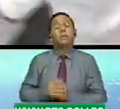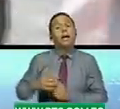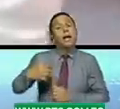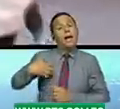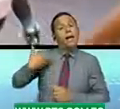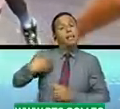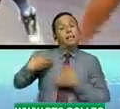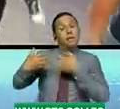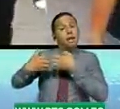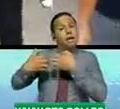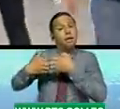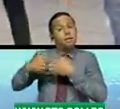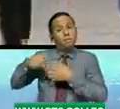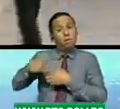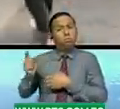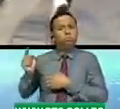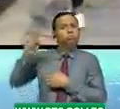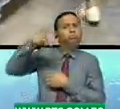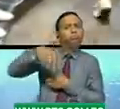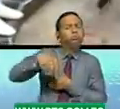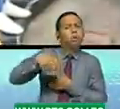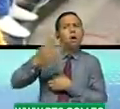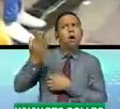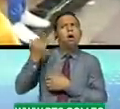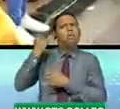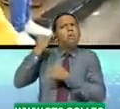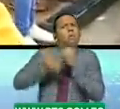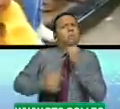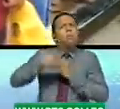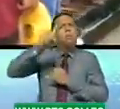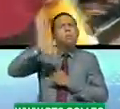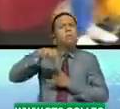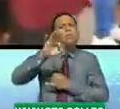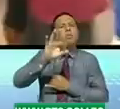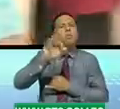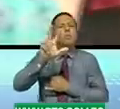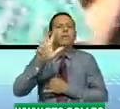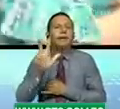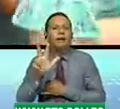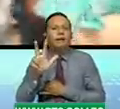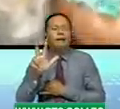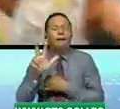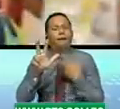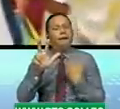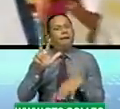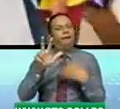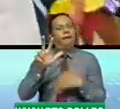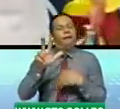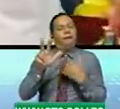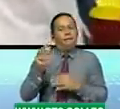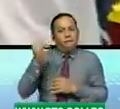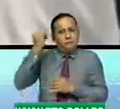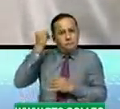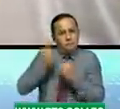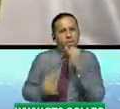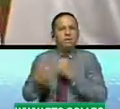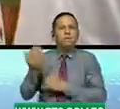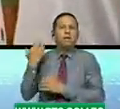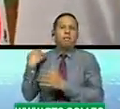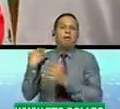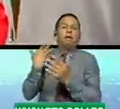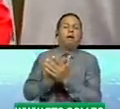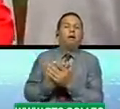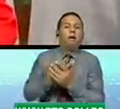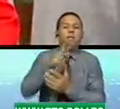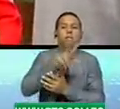argentina no jugaba aquí en la urbe porteña desde 1993 y buscan llegar a ese récord de 31